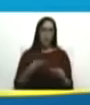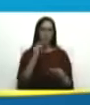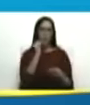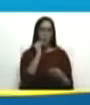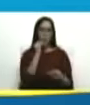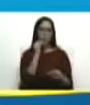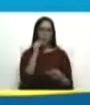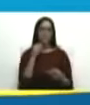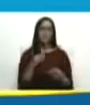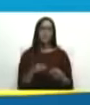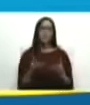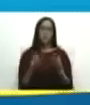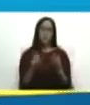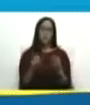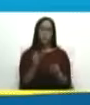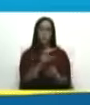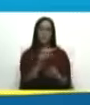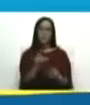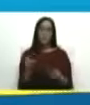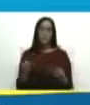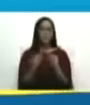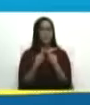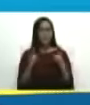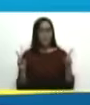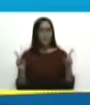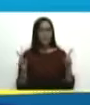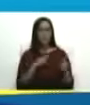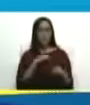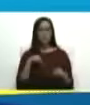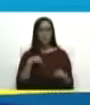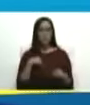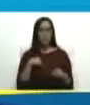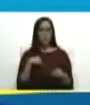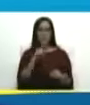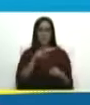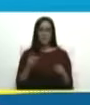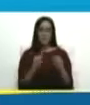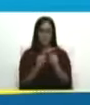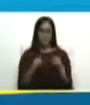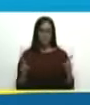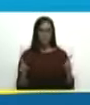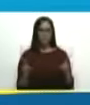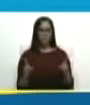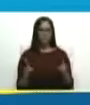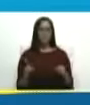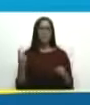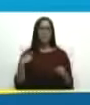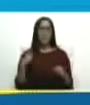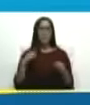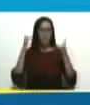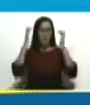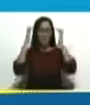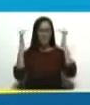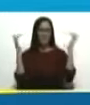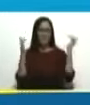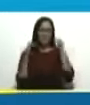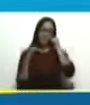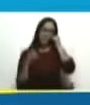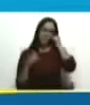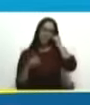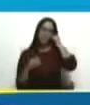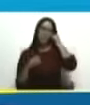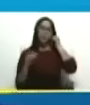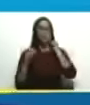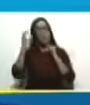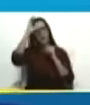jóvenes son gente muy diferente a nosotros. Son gente muy diferente. Tienen una inteligencia, una intuición, una